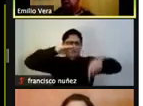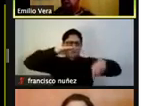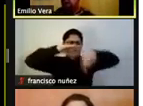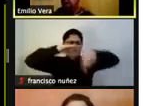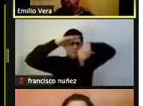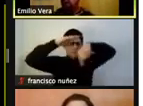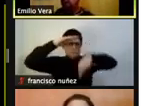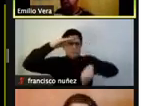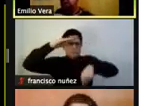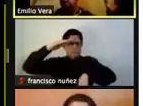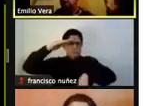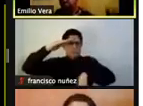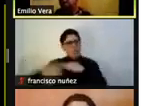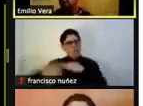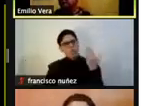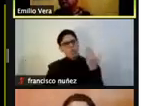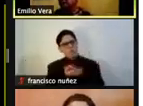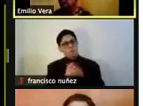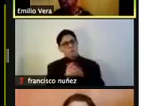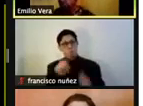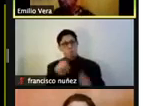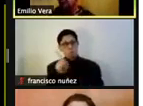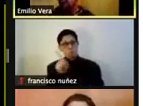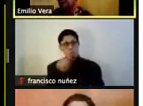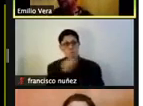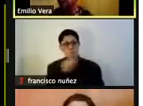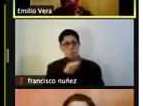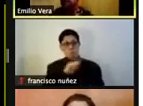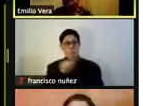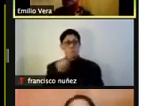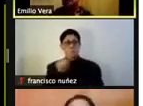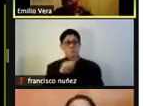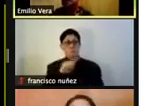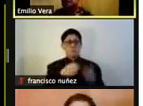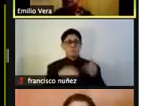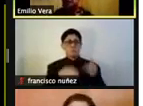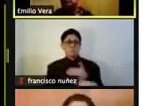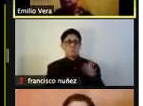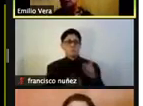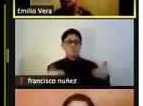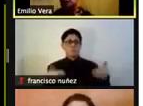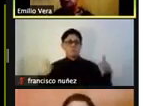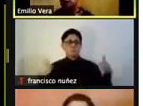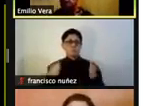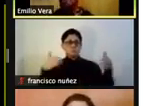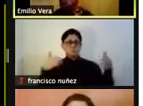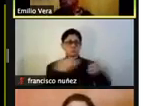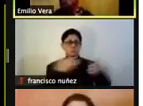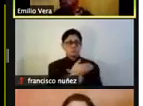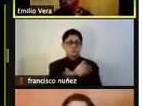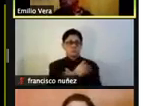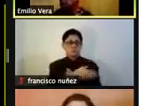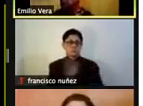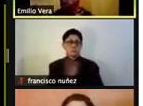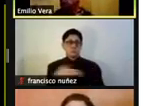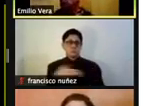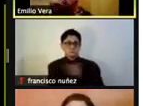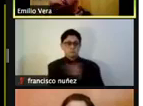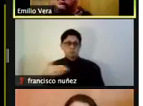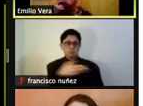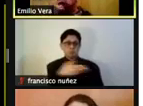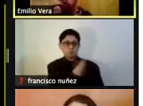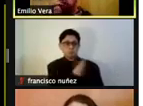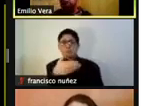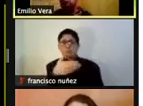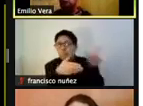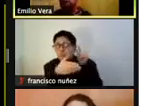no lo escuchan los sonares. Probablemente sí, de alguna frecuencia podrán escuchar un pitito, pero no produce mayor problema